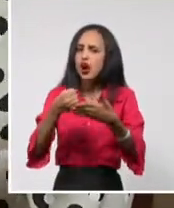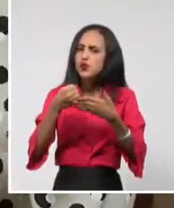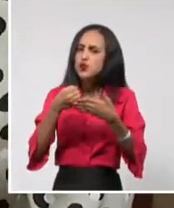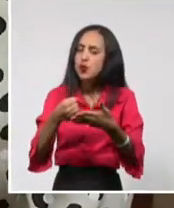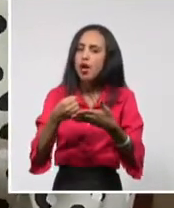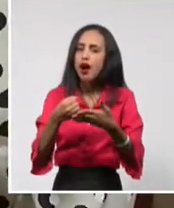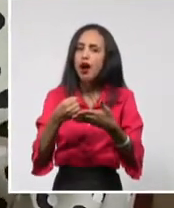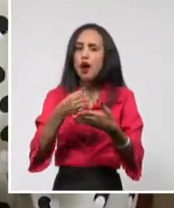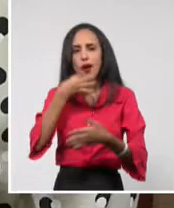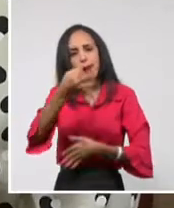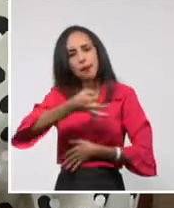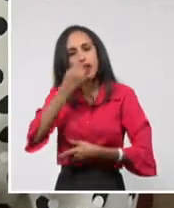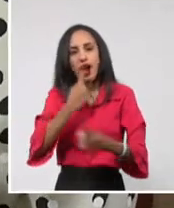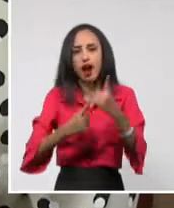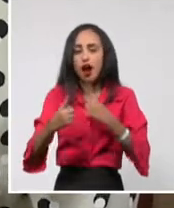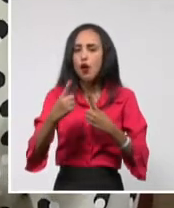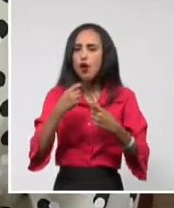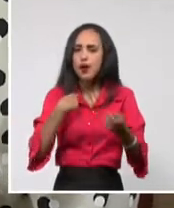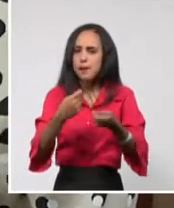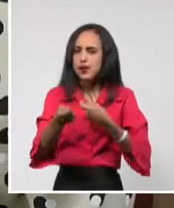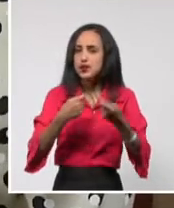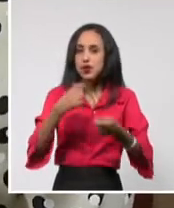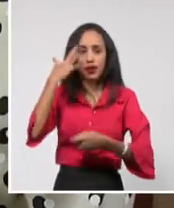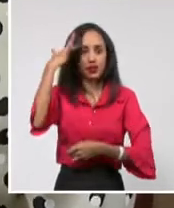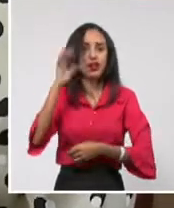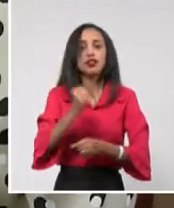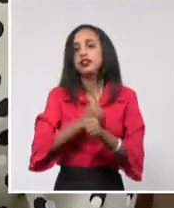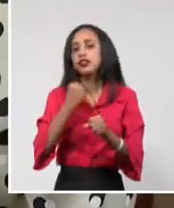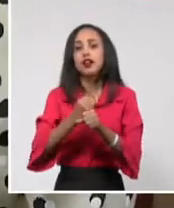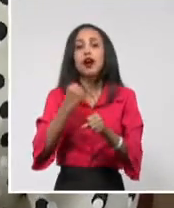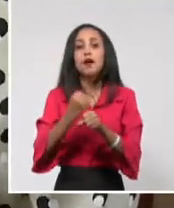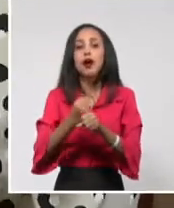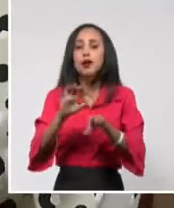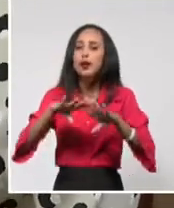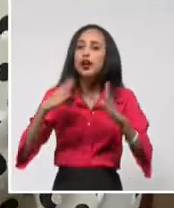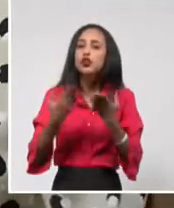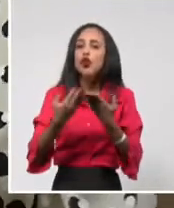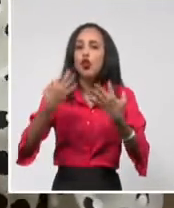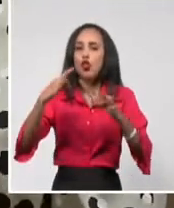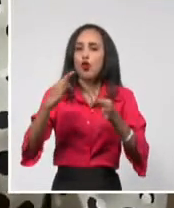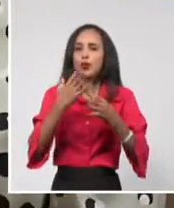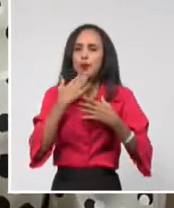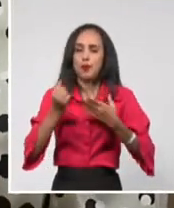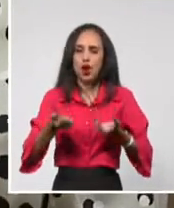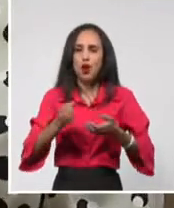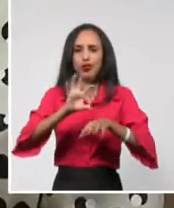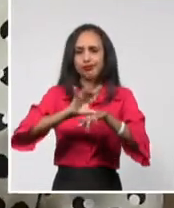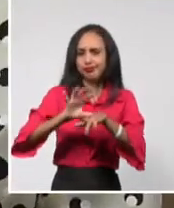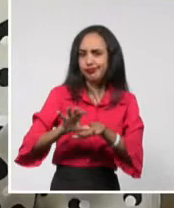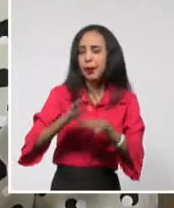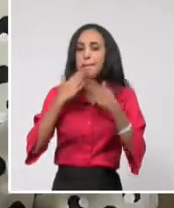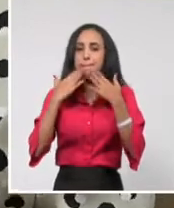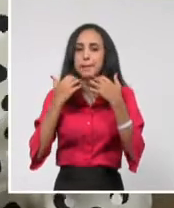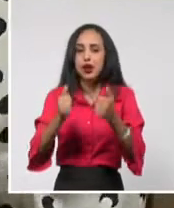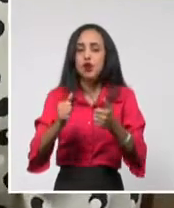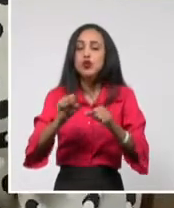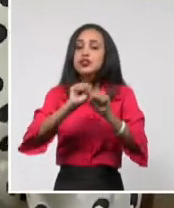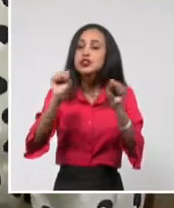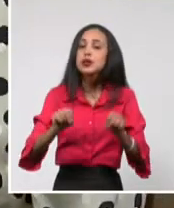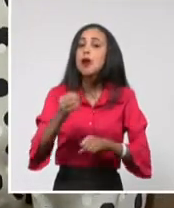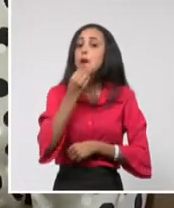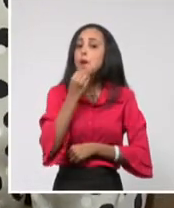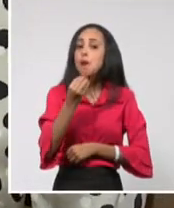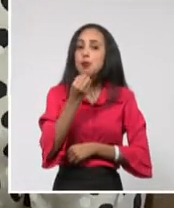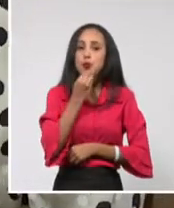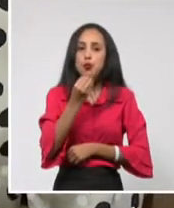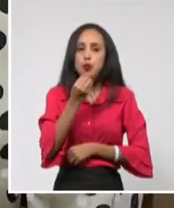inversión extranjera. Ya se trabaja para informatizar parte de la documentación y habilitar un sistema que permita acceso al estado